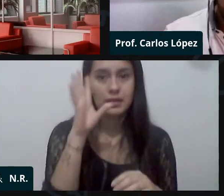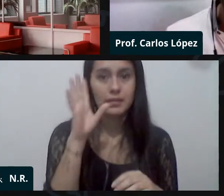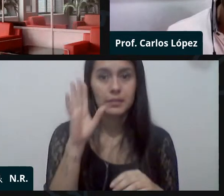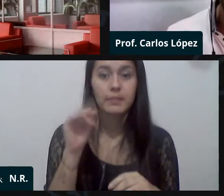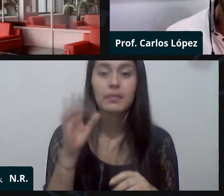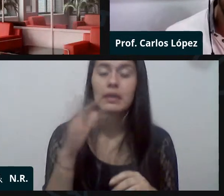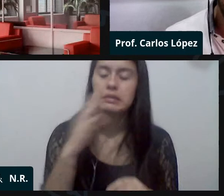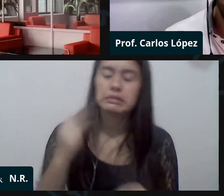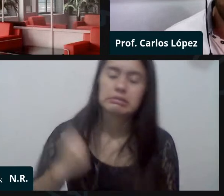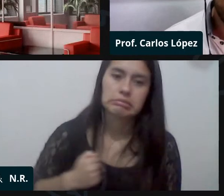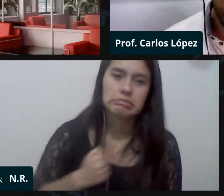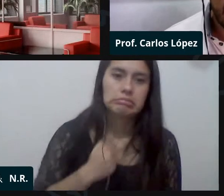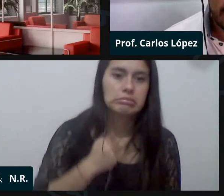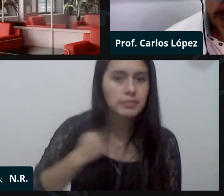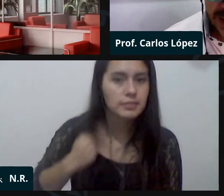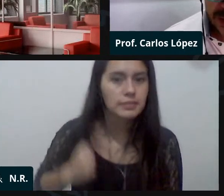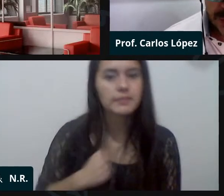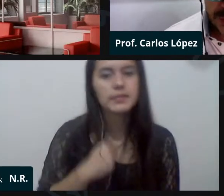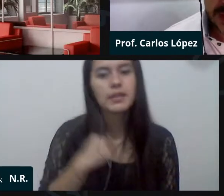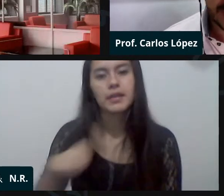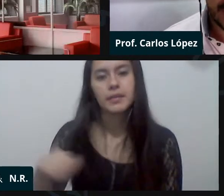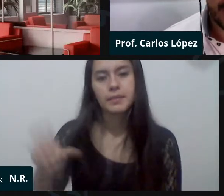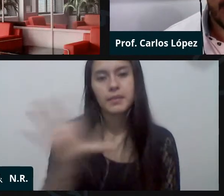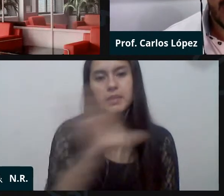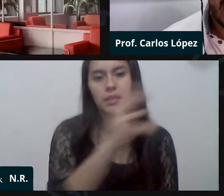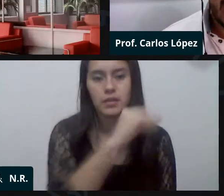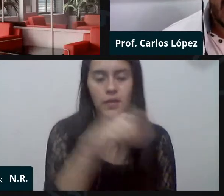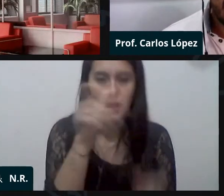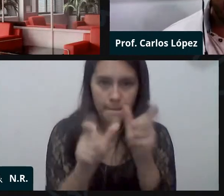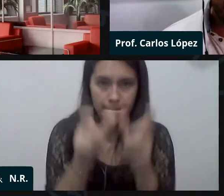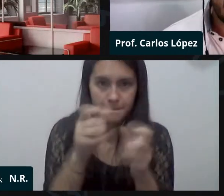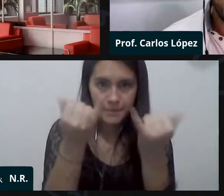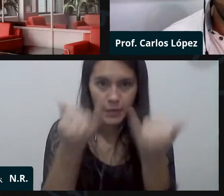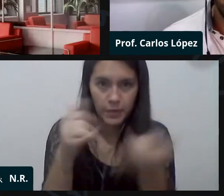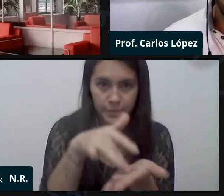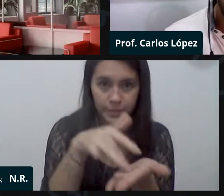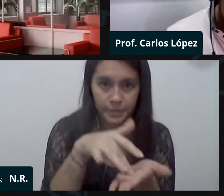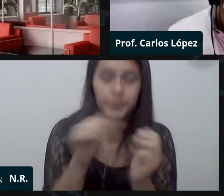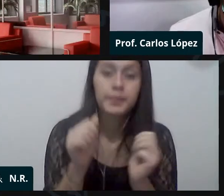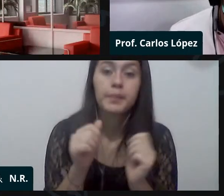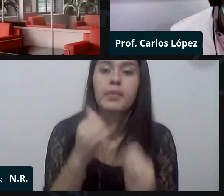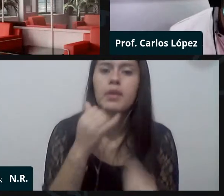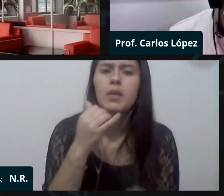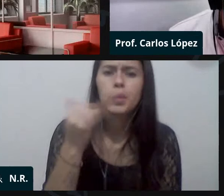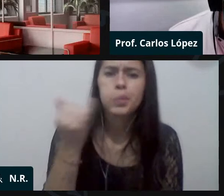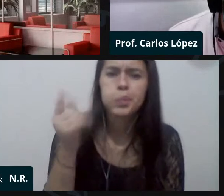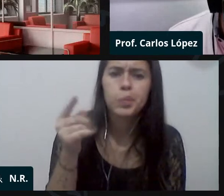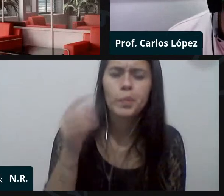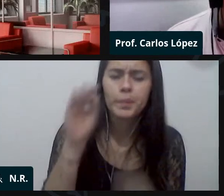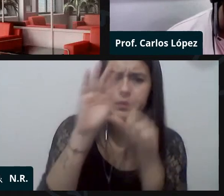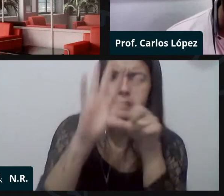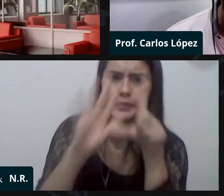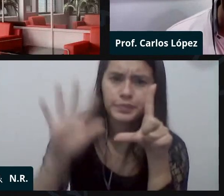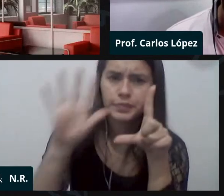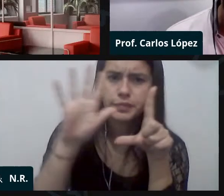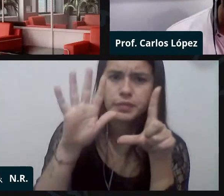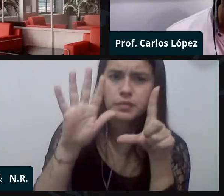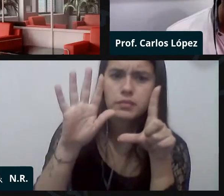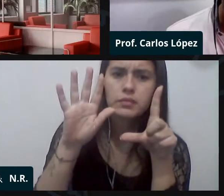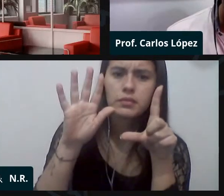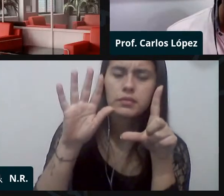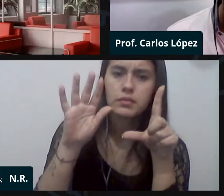voy a pedir un favor muy especial a todos los que estuvieron hoy. Hay un video que necesitamos que